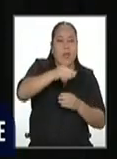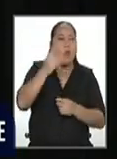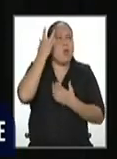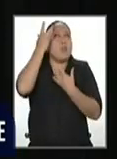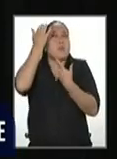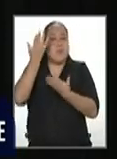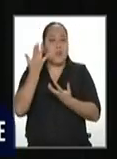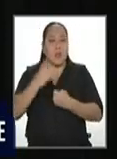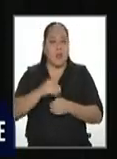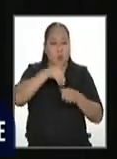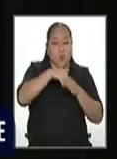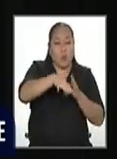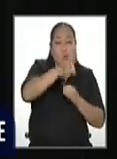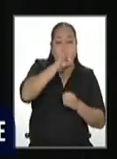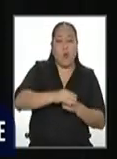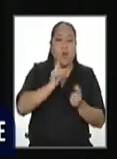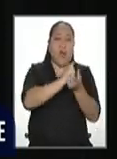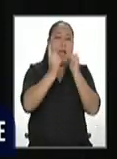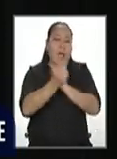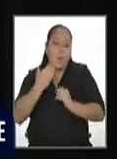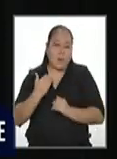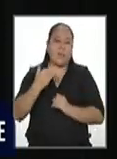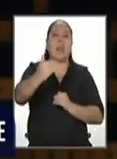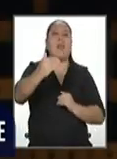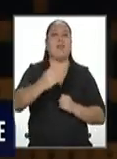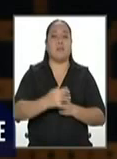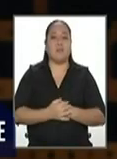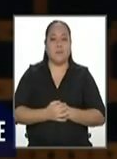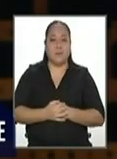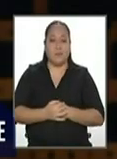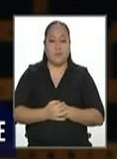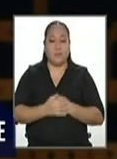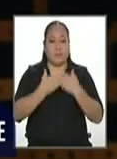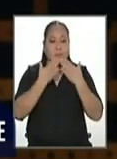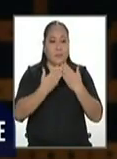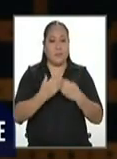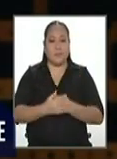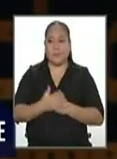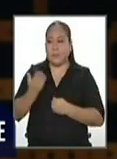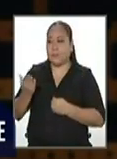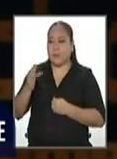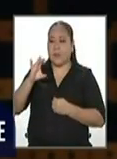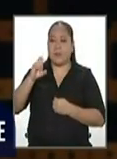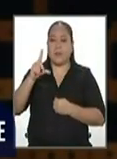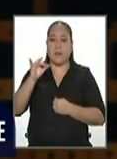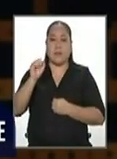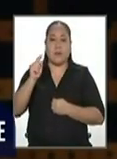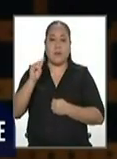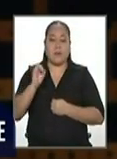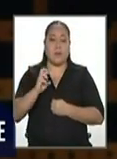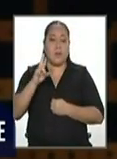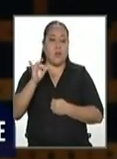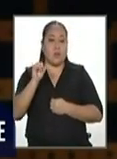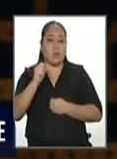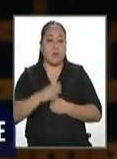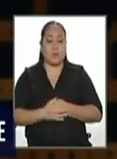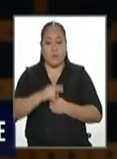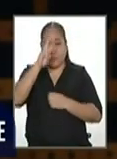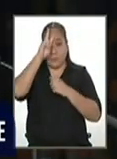tú votaste por un cambio hacia adelante. Gracias, la señora Celeste Rosas, de Perú